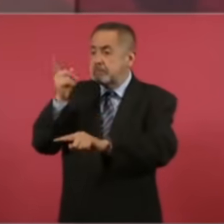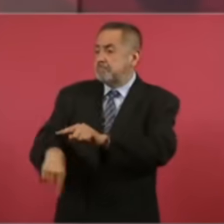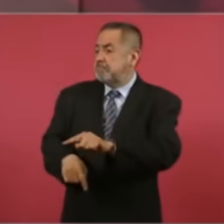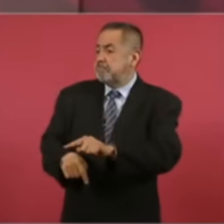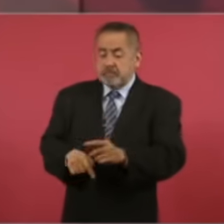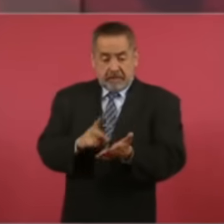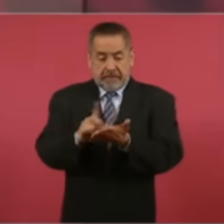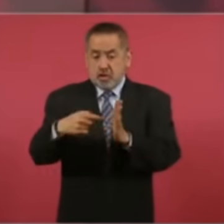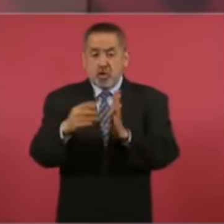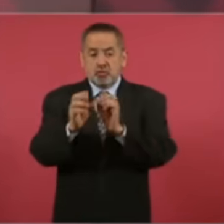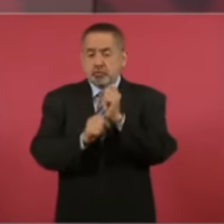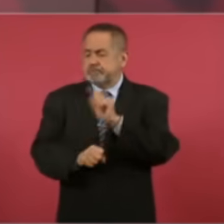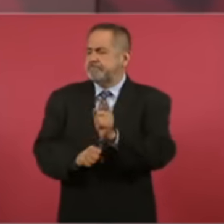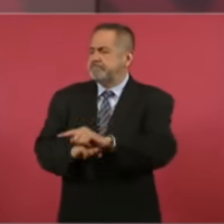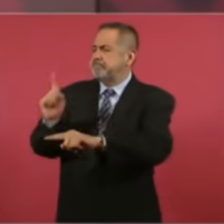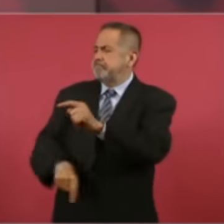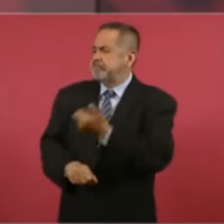derecho constitucional.